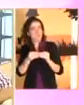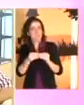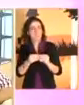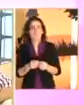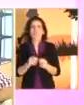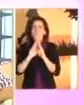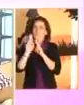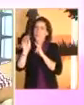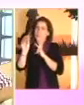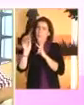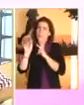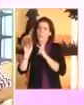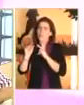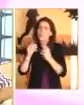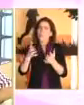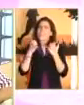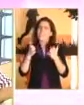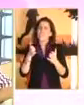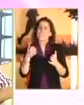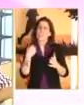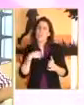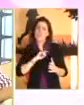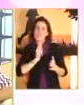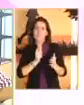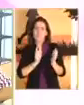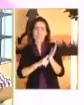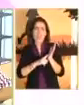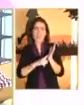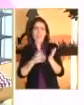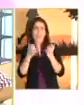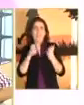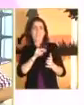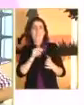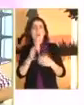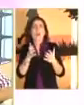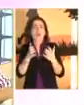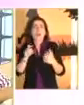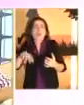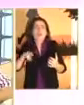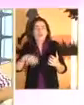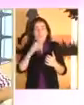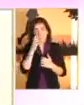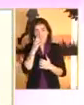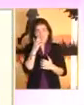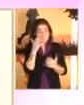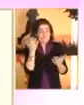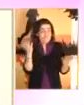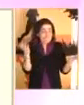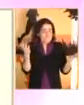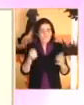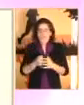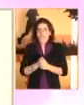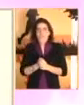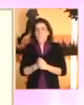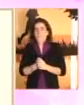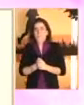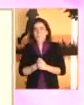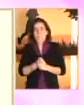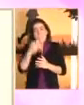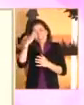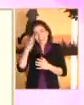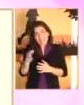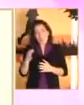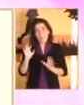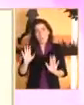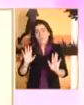beneficia de todo esto? ¿Realmente se beneficia a alguien? No lo sé. Yo es que creo que